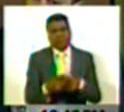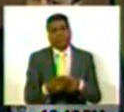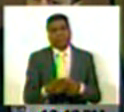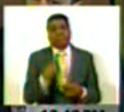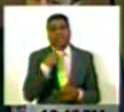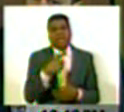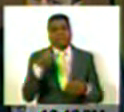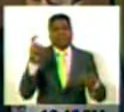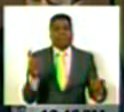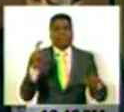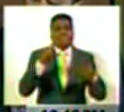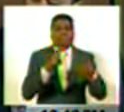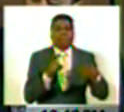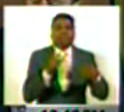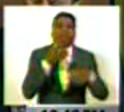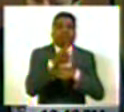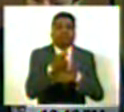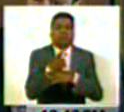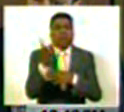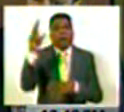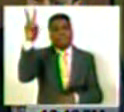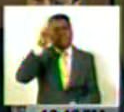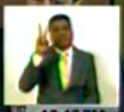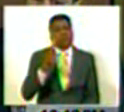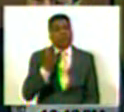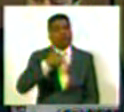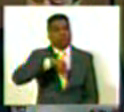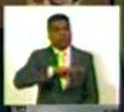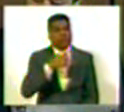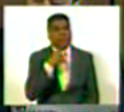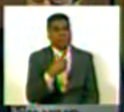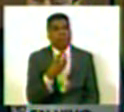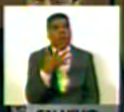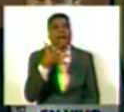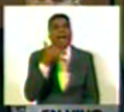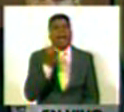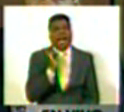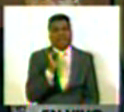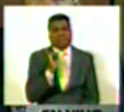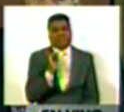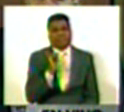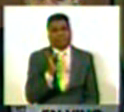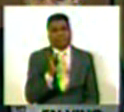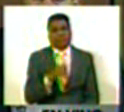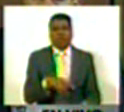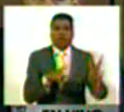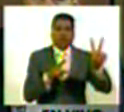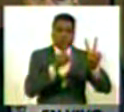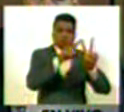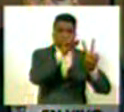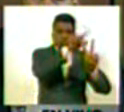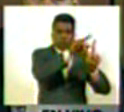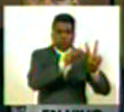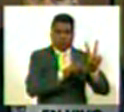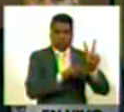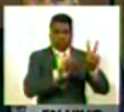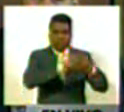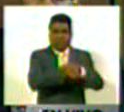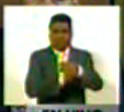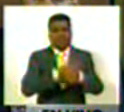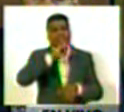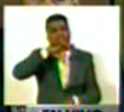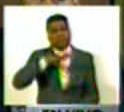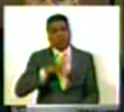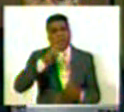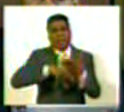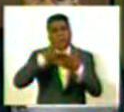la intervención de nuestra patria. Y lo decíamos que existían y existen dos fuerzas históricas en pugna: el